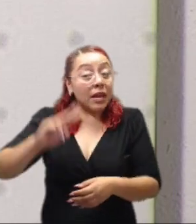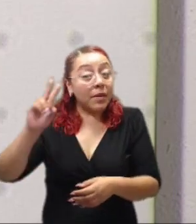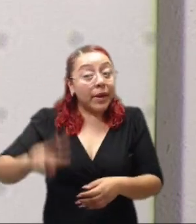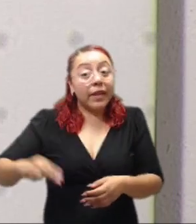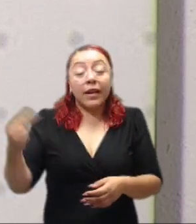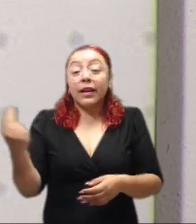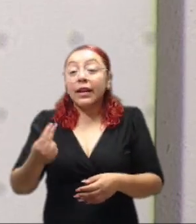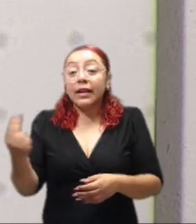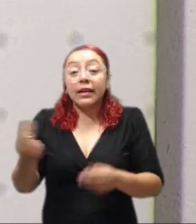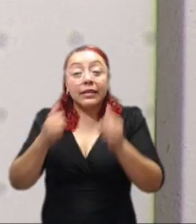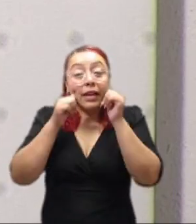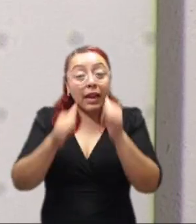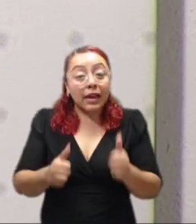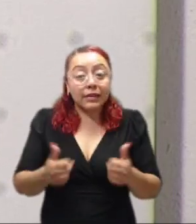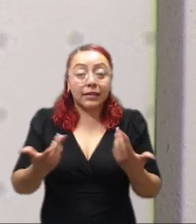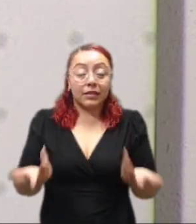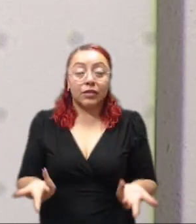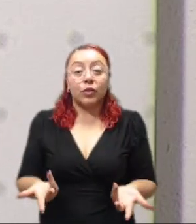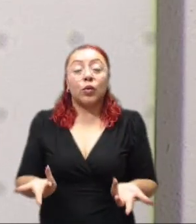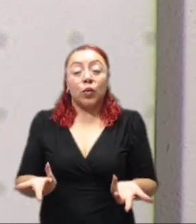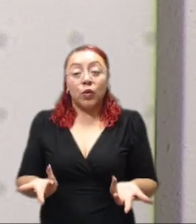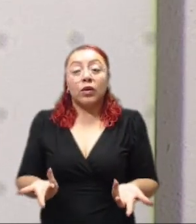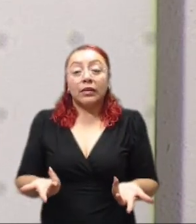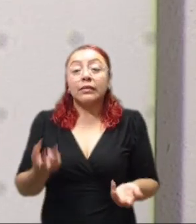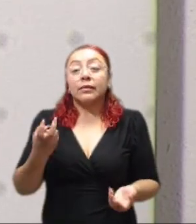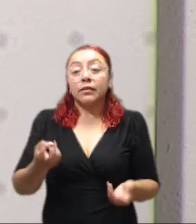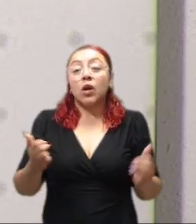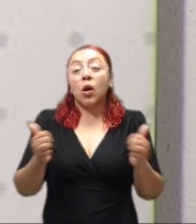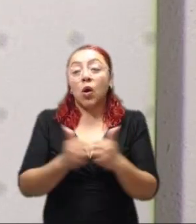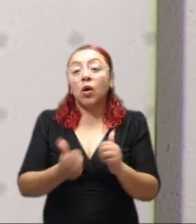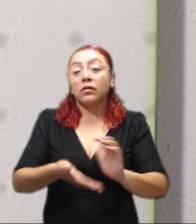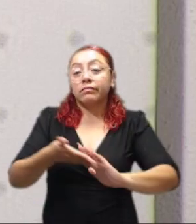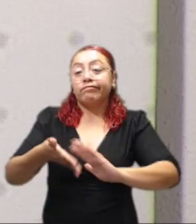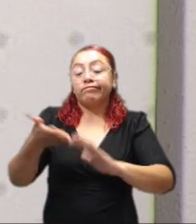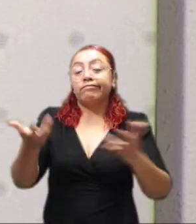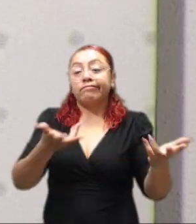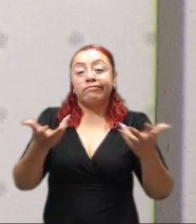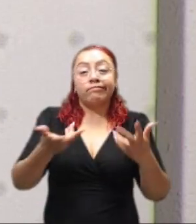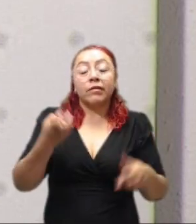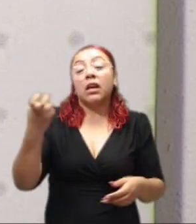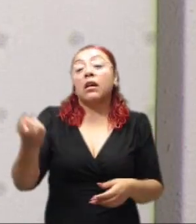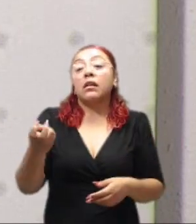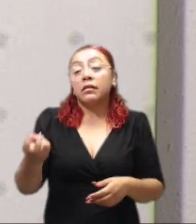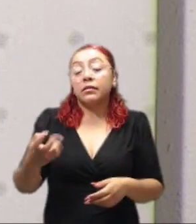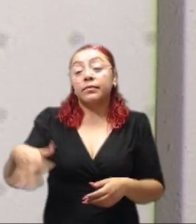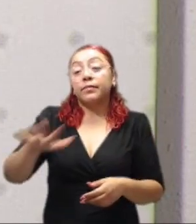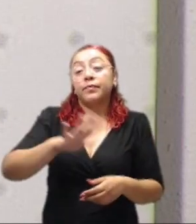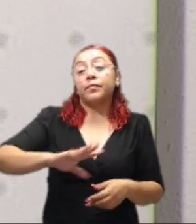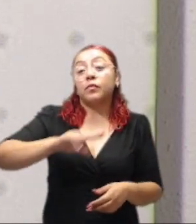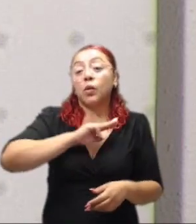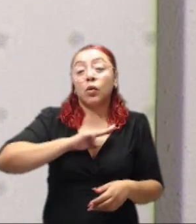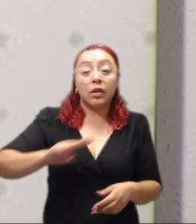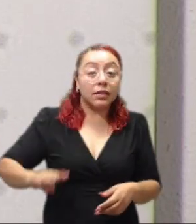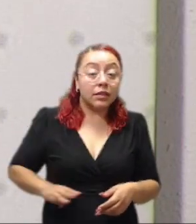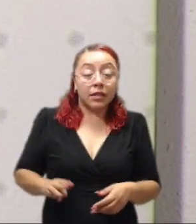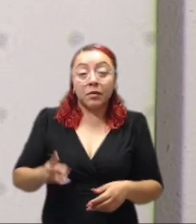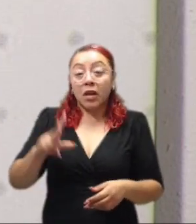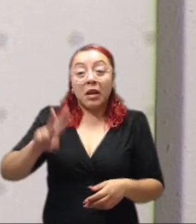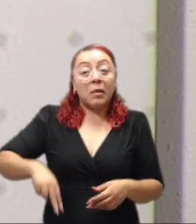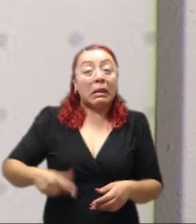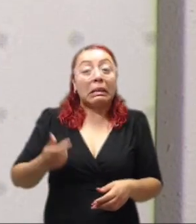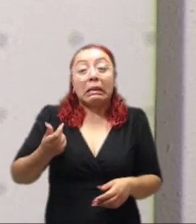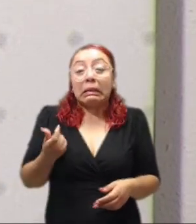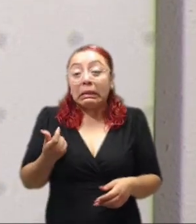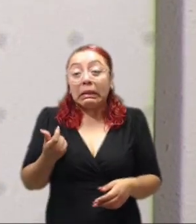atenderlo vía eh obra pública y por supuesto que el el municipio cuenta con muy bajos